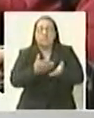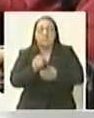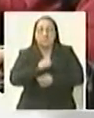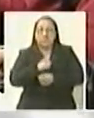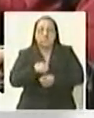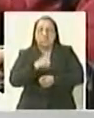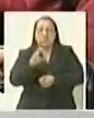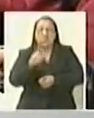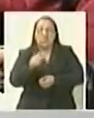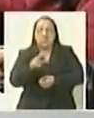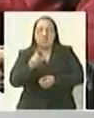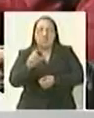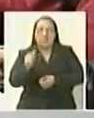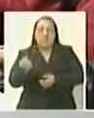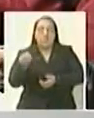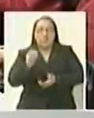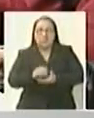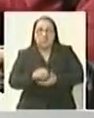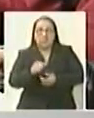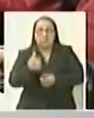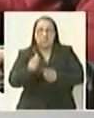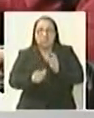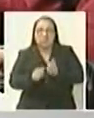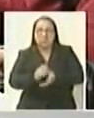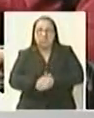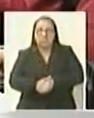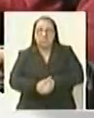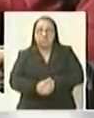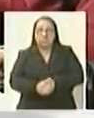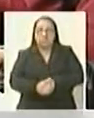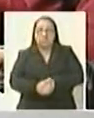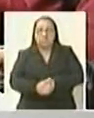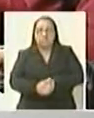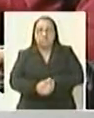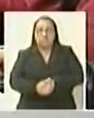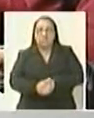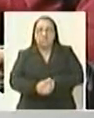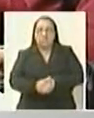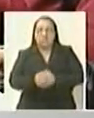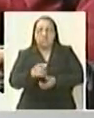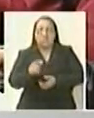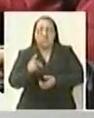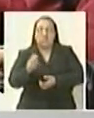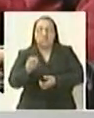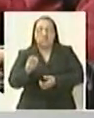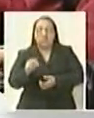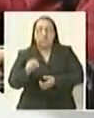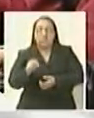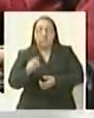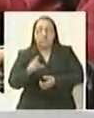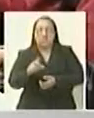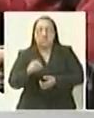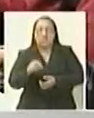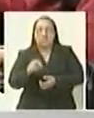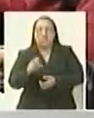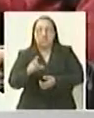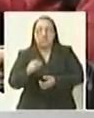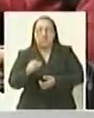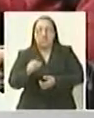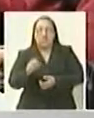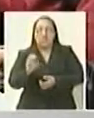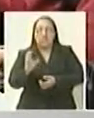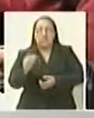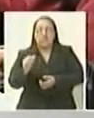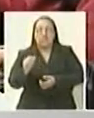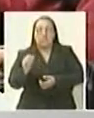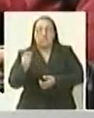al Señor Richard cabana igual que a las demás personas como Juan Calderón el señor Ezequiel Nolasco no el gerente actual